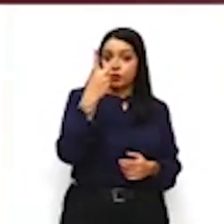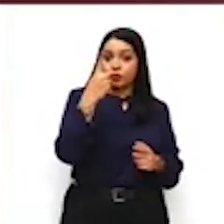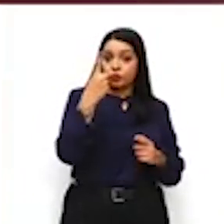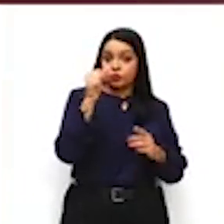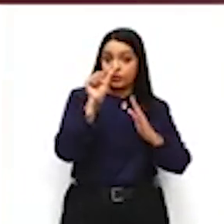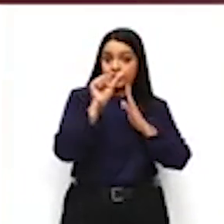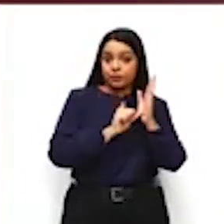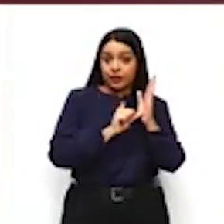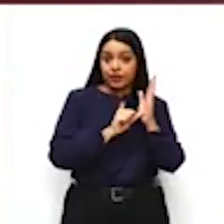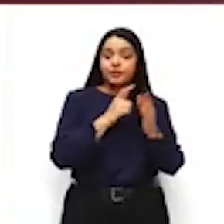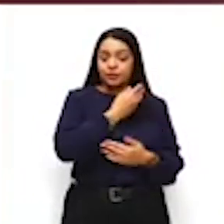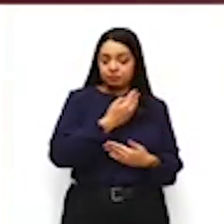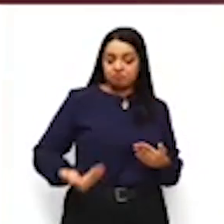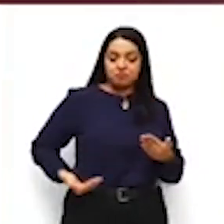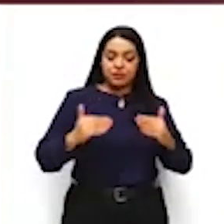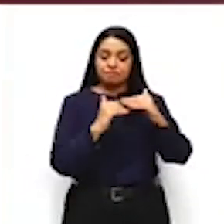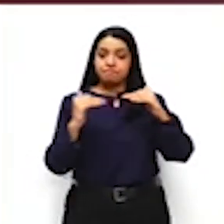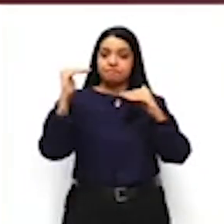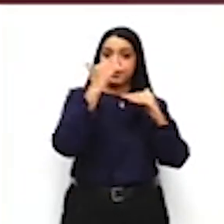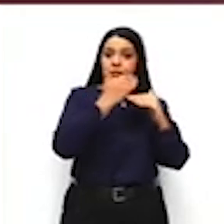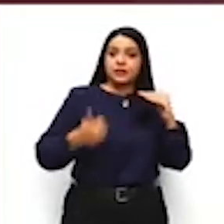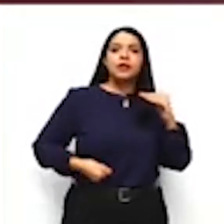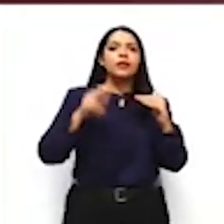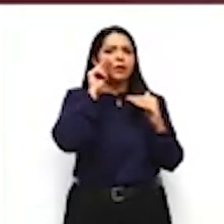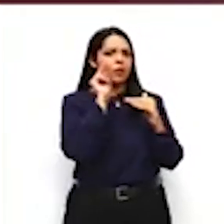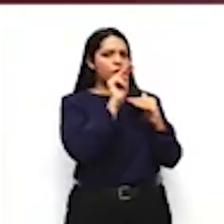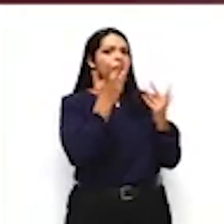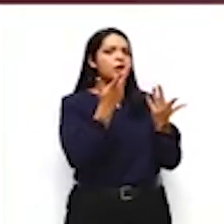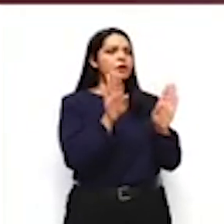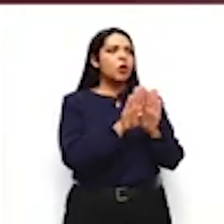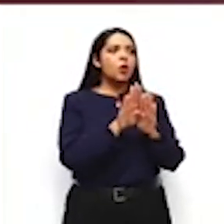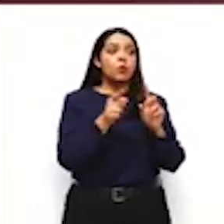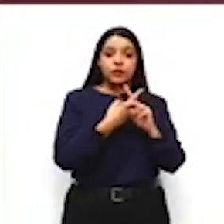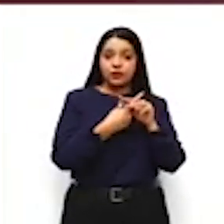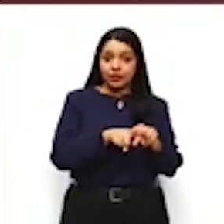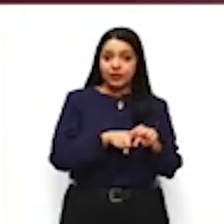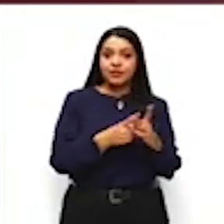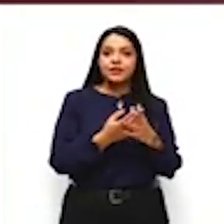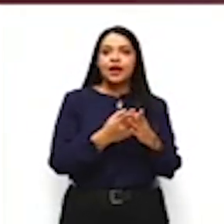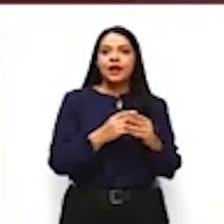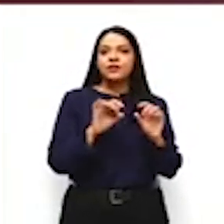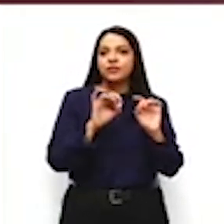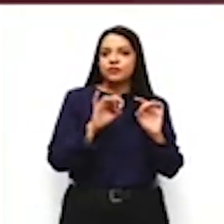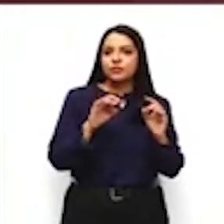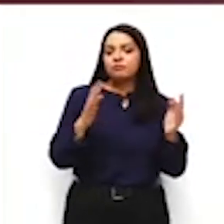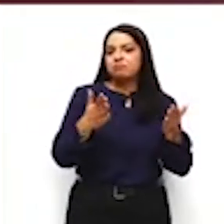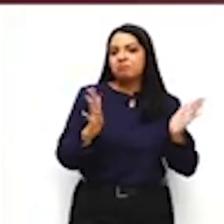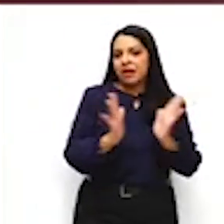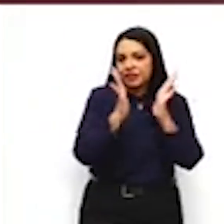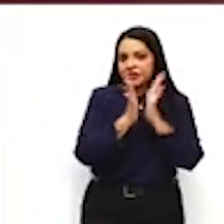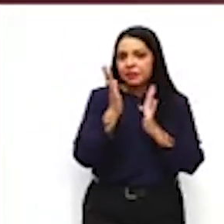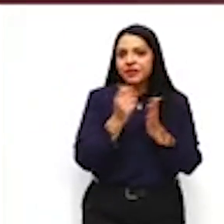haber entrado a la presidencia, pues ya ven ustedes cómo empiezan las campañas, las